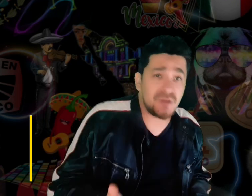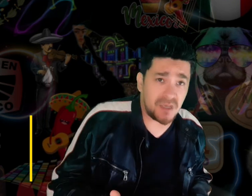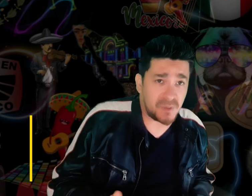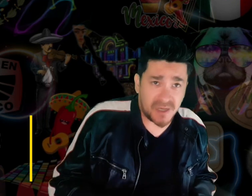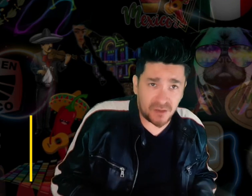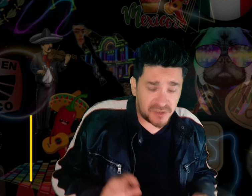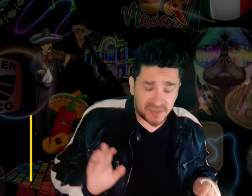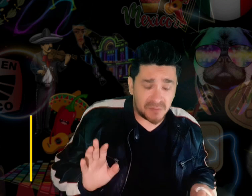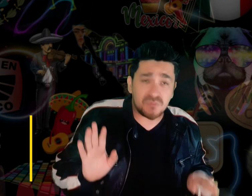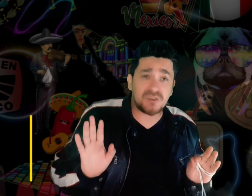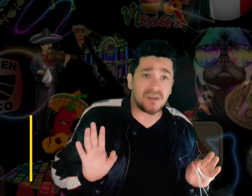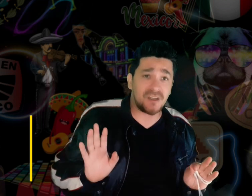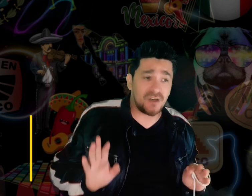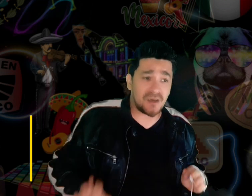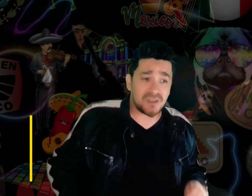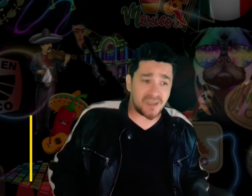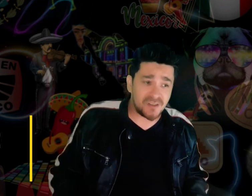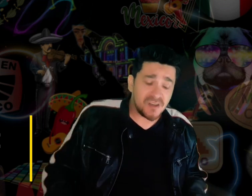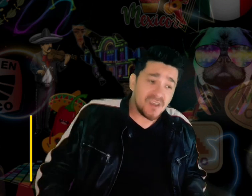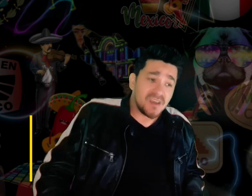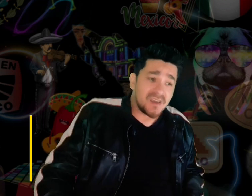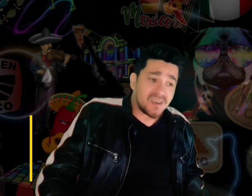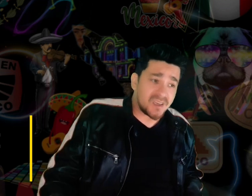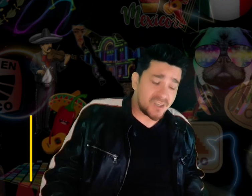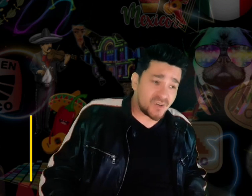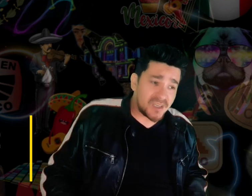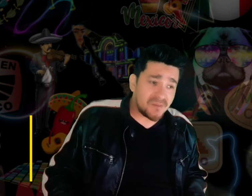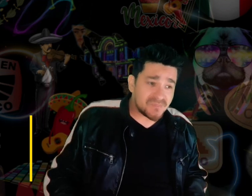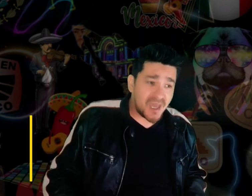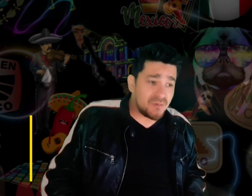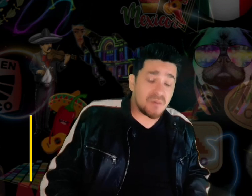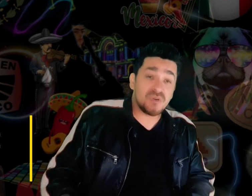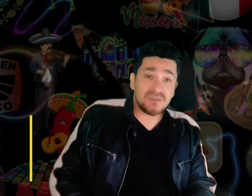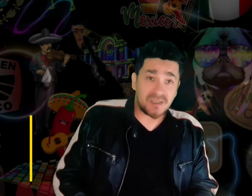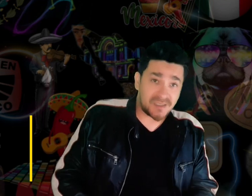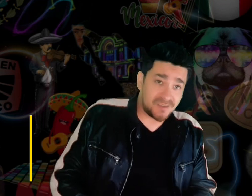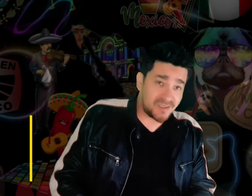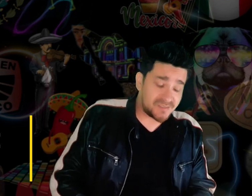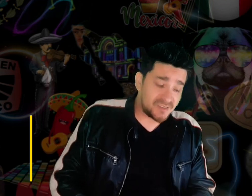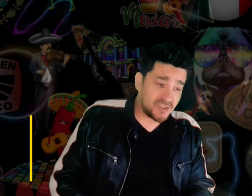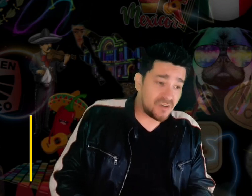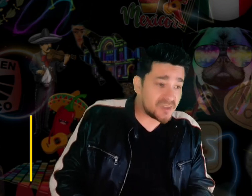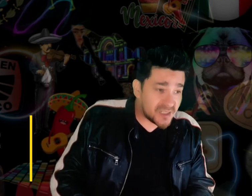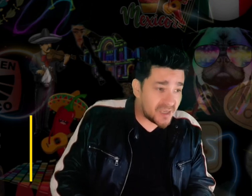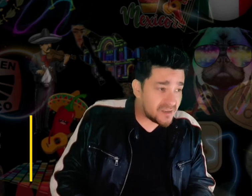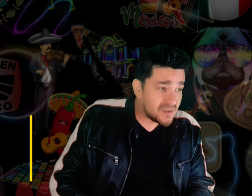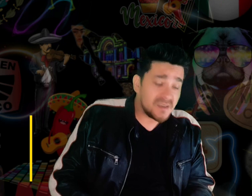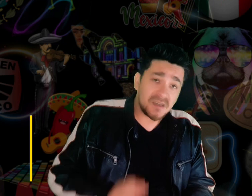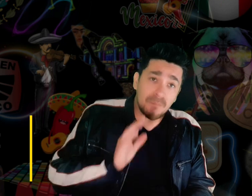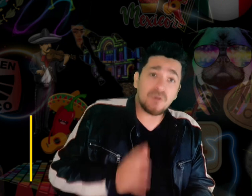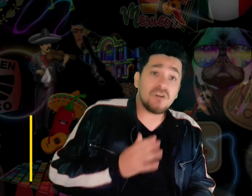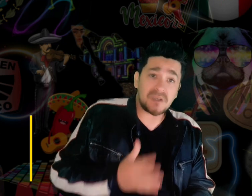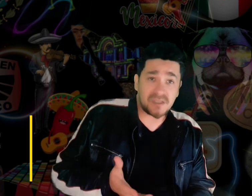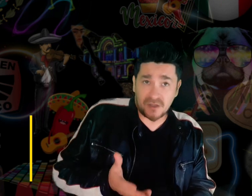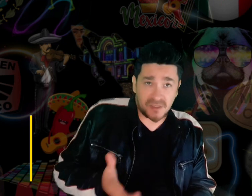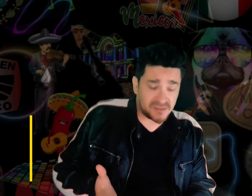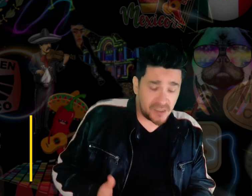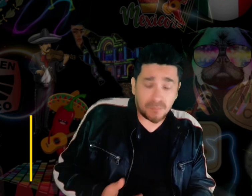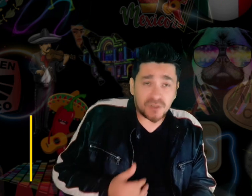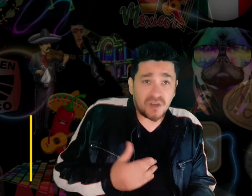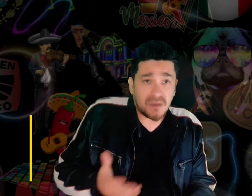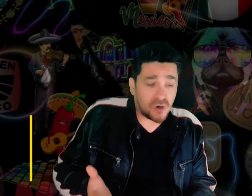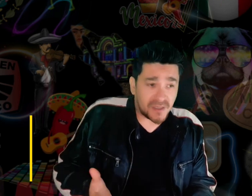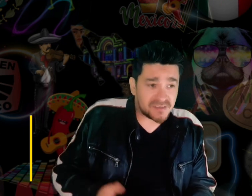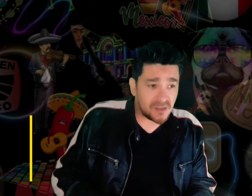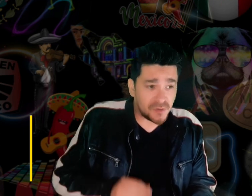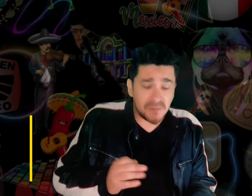está libre de pecado, tiene que estar muy tranquilo en la vida, ¿no? Creo que AMLO es muy inteligente en el sentido de dejar que el pueblo mexicano decida,